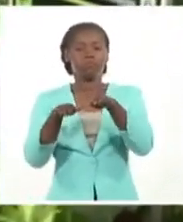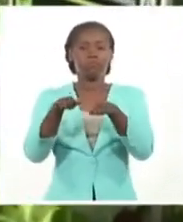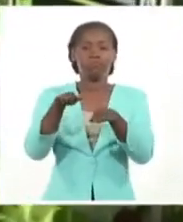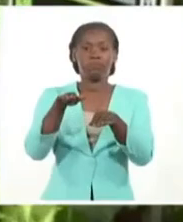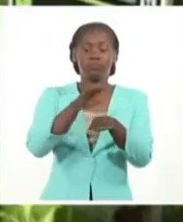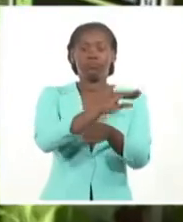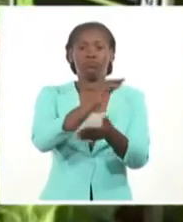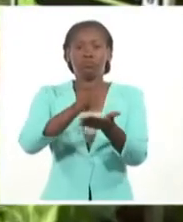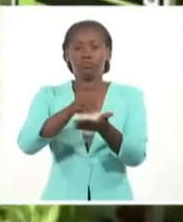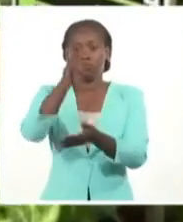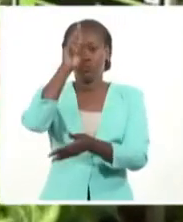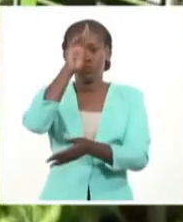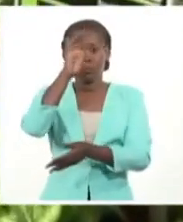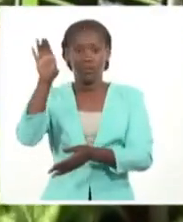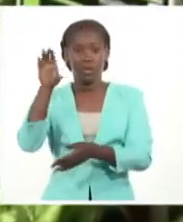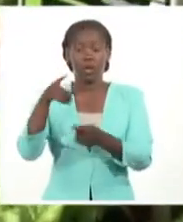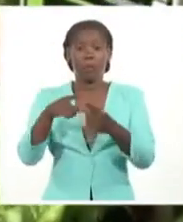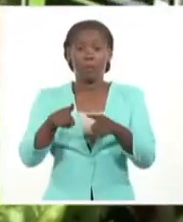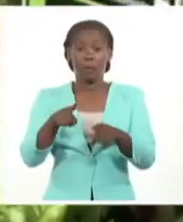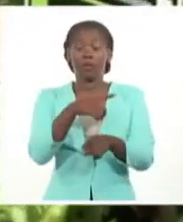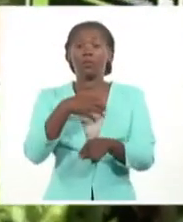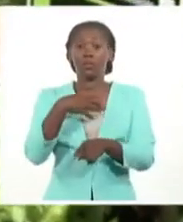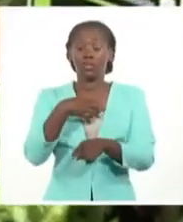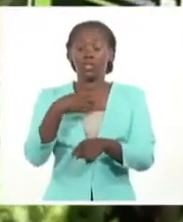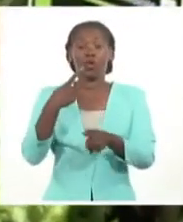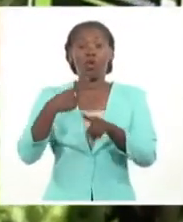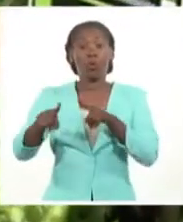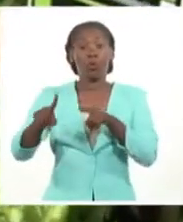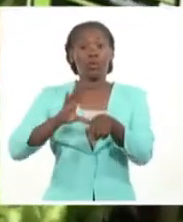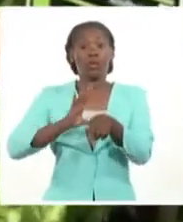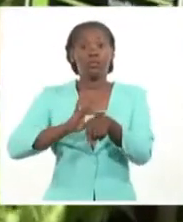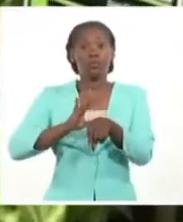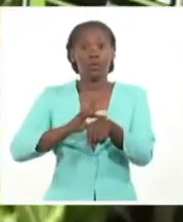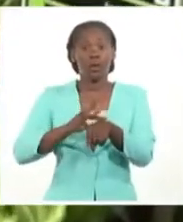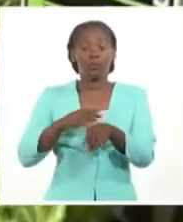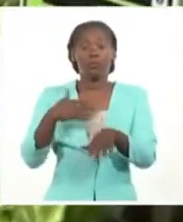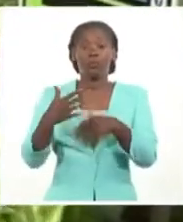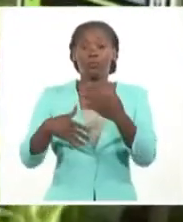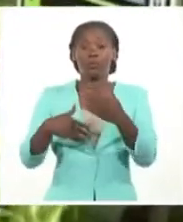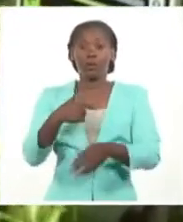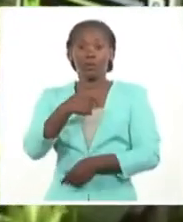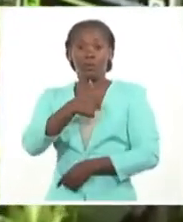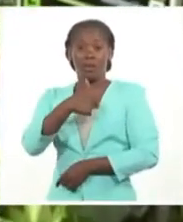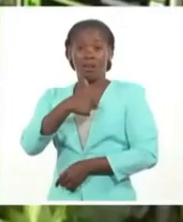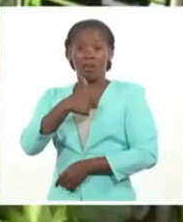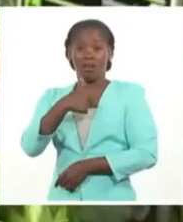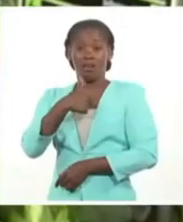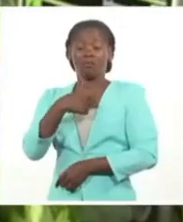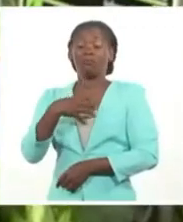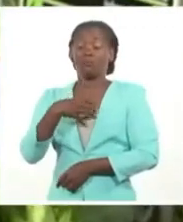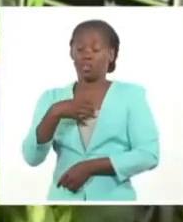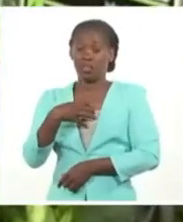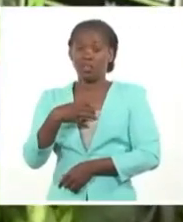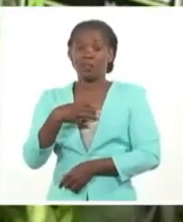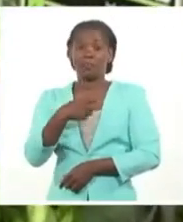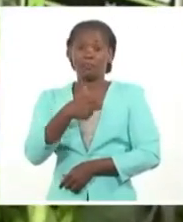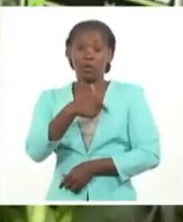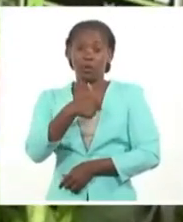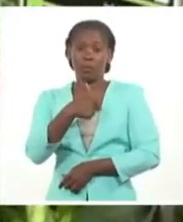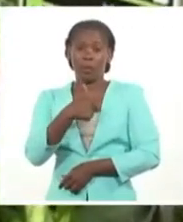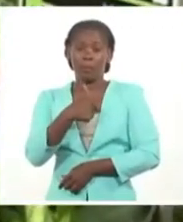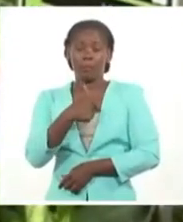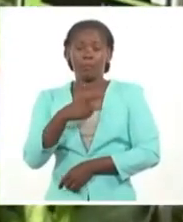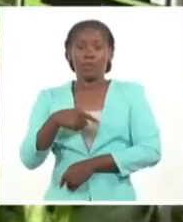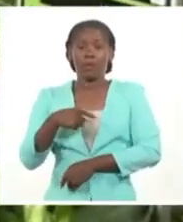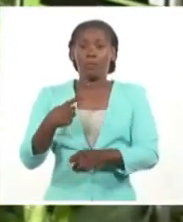Además, padece enfermedades crónicas no transmisibles, como son insuficiencia cardíaca por una cardiopatía hipertensiva y además tiene una